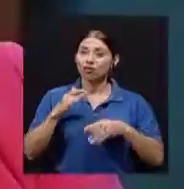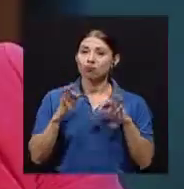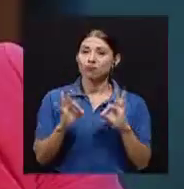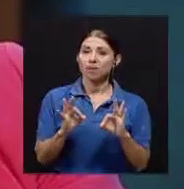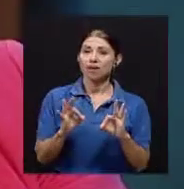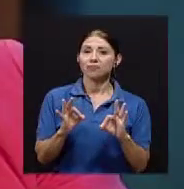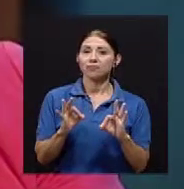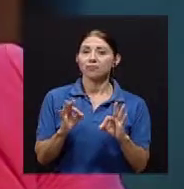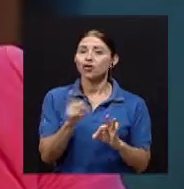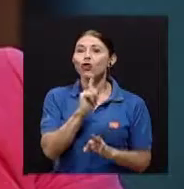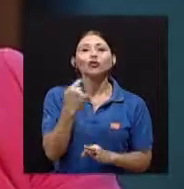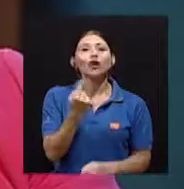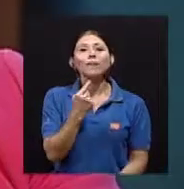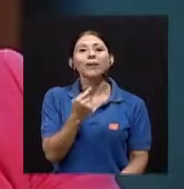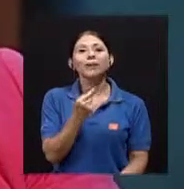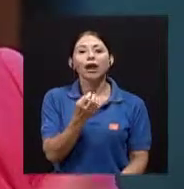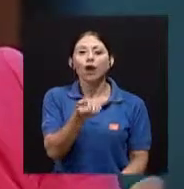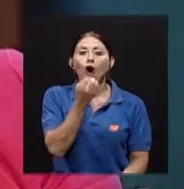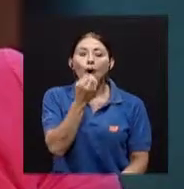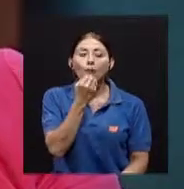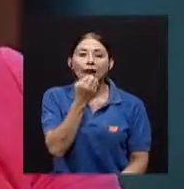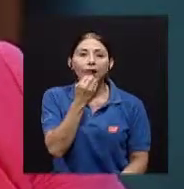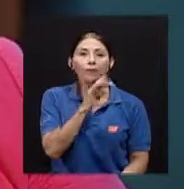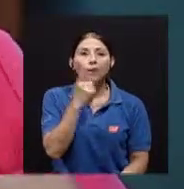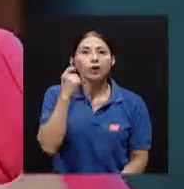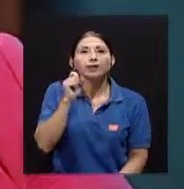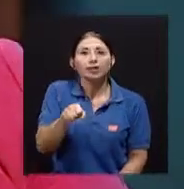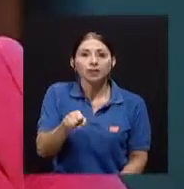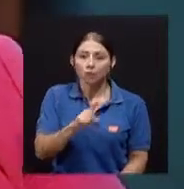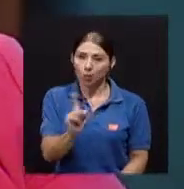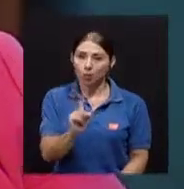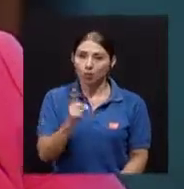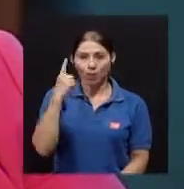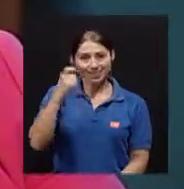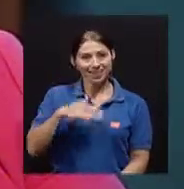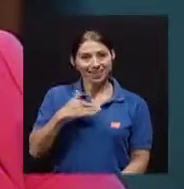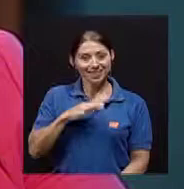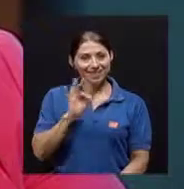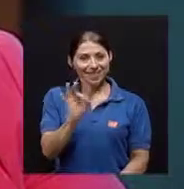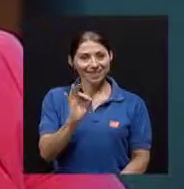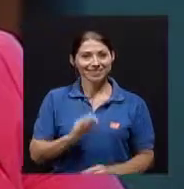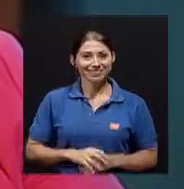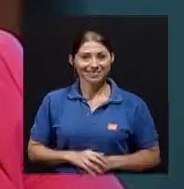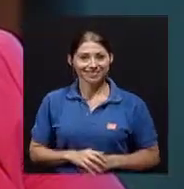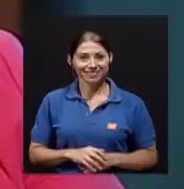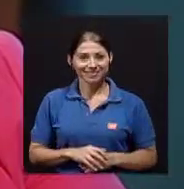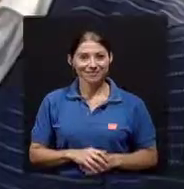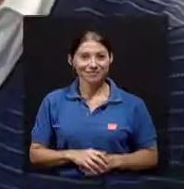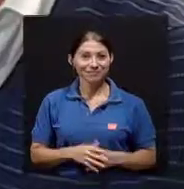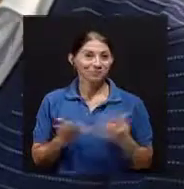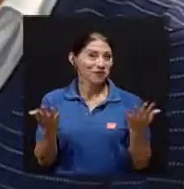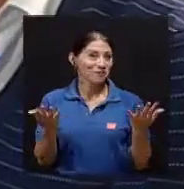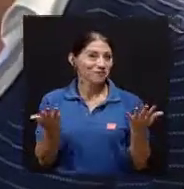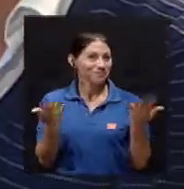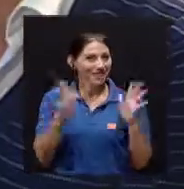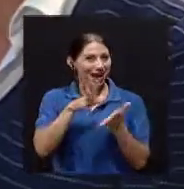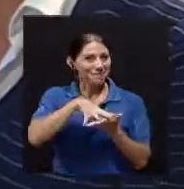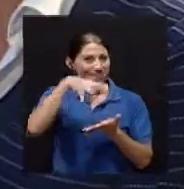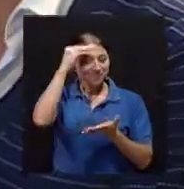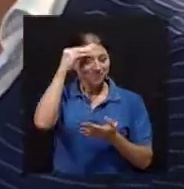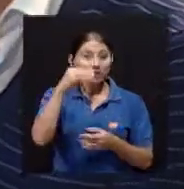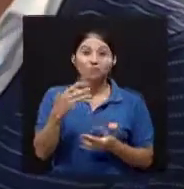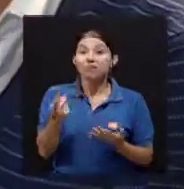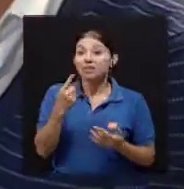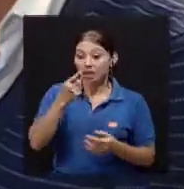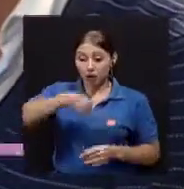no solamente comer por como una receta, sino porque nos hace sentir bien. Uh-huh. Bueno, dicen que